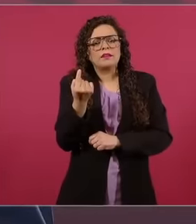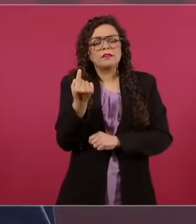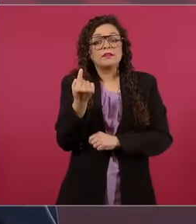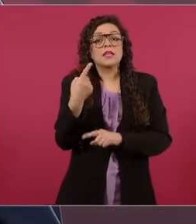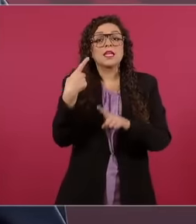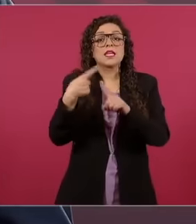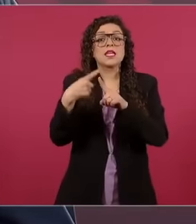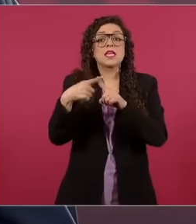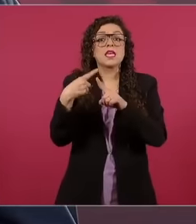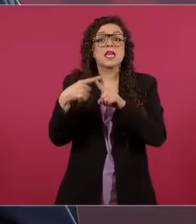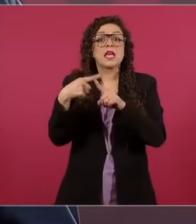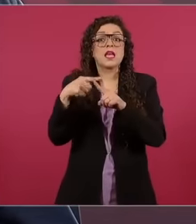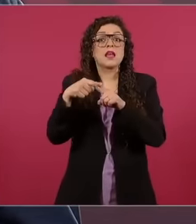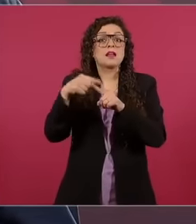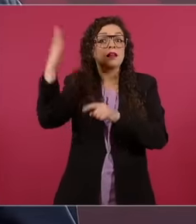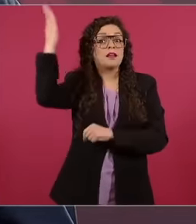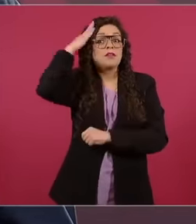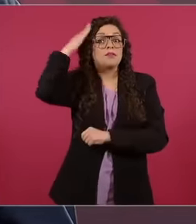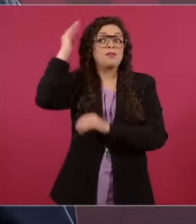instrucción.